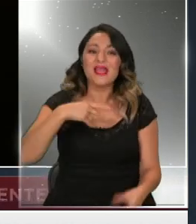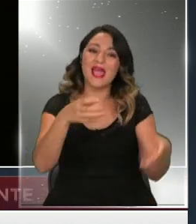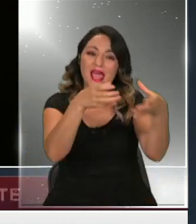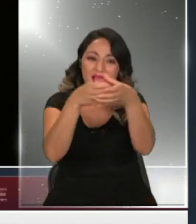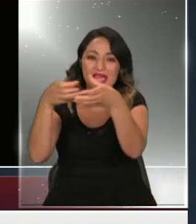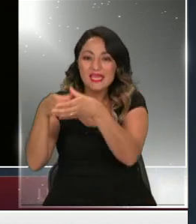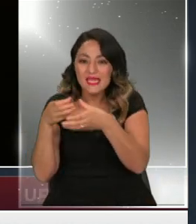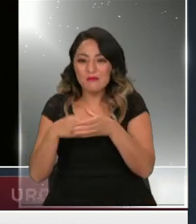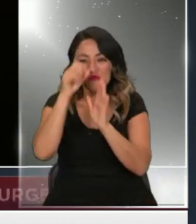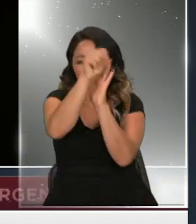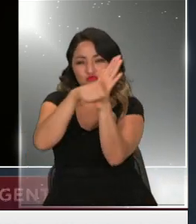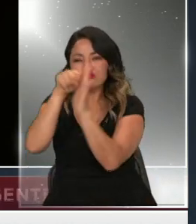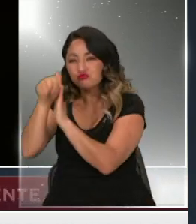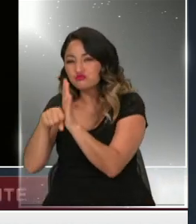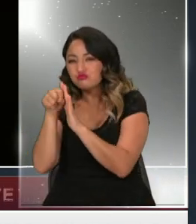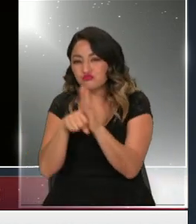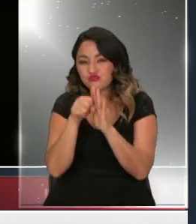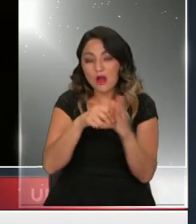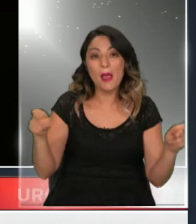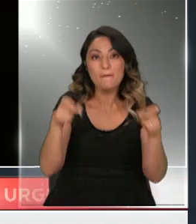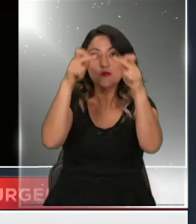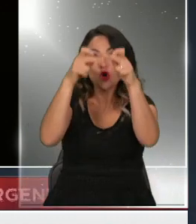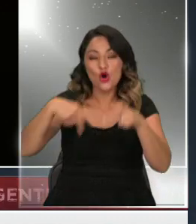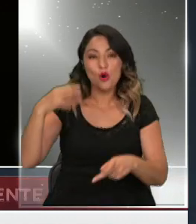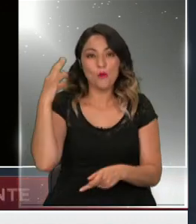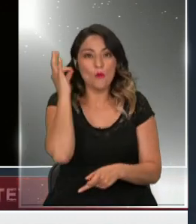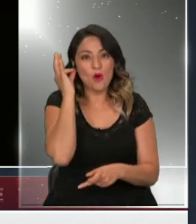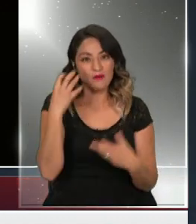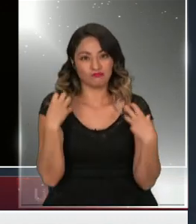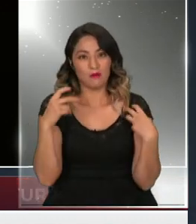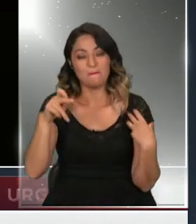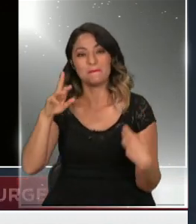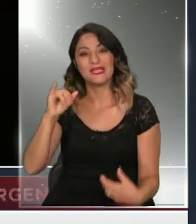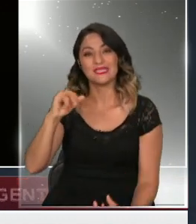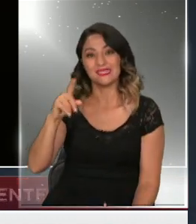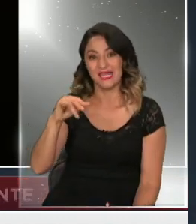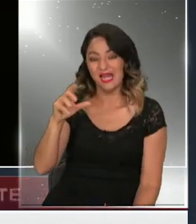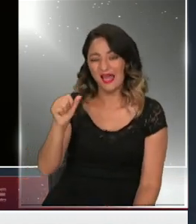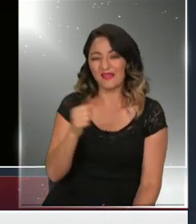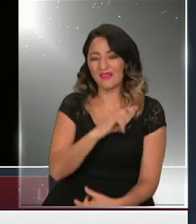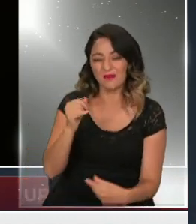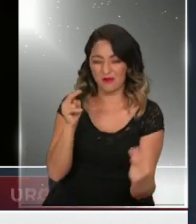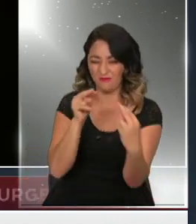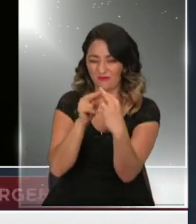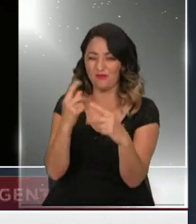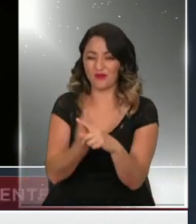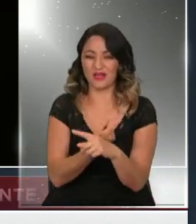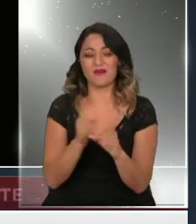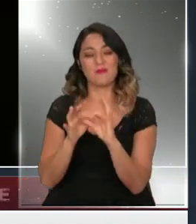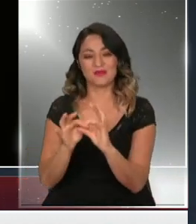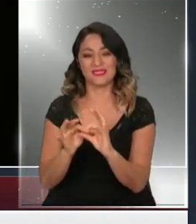equipo allí en Pucón, liderado por Priscila Vargas, y vamos a estar volviendo en un ratito, Priscila. Muchas gracias.